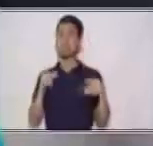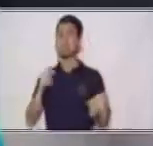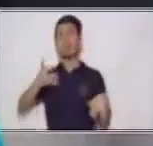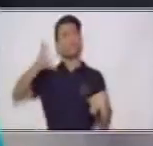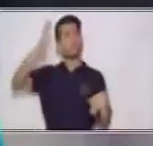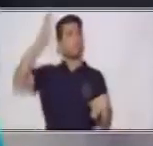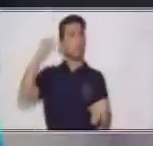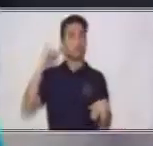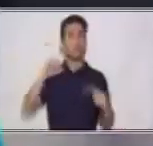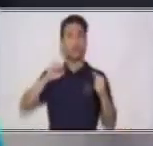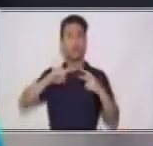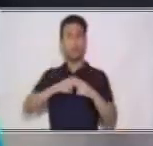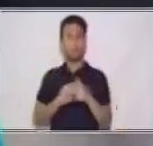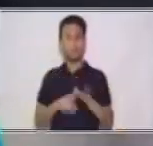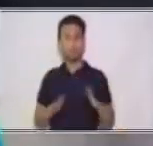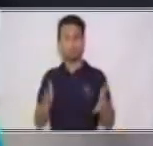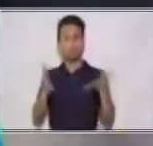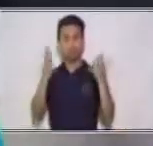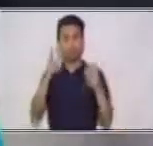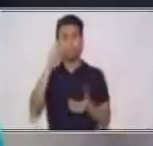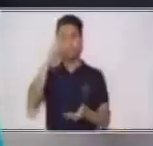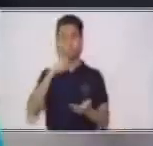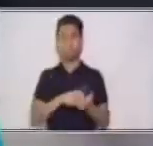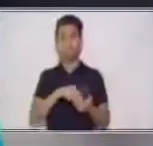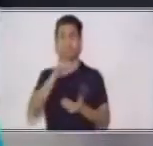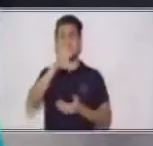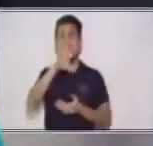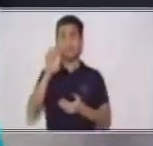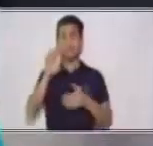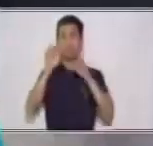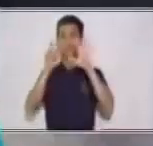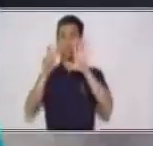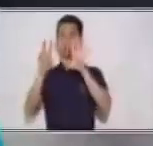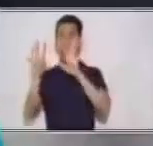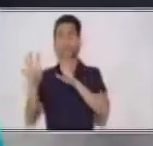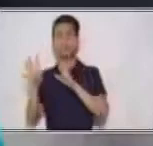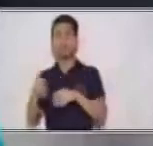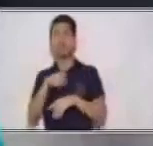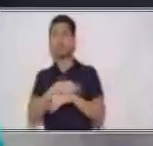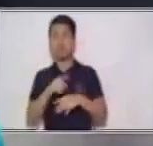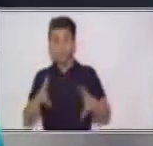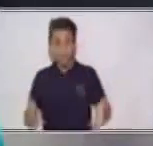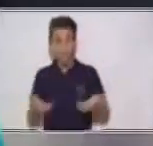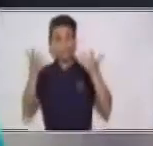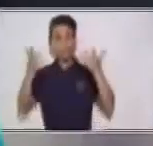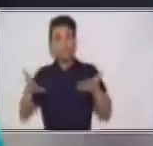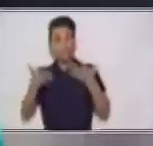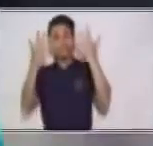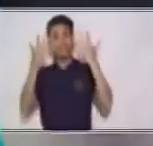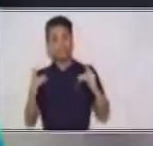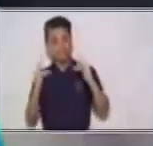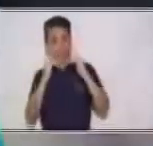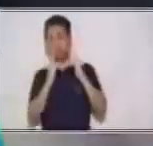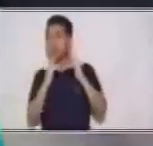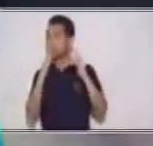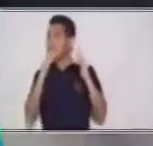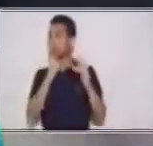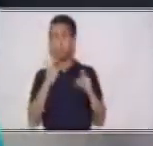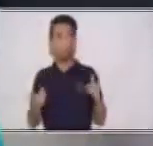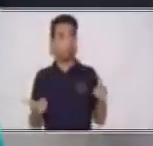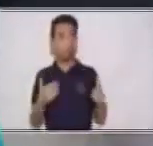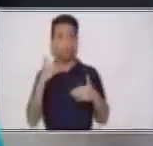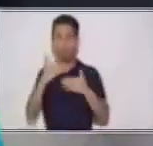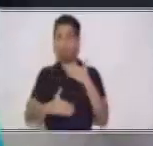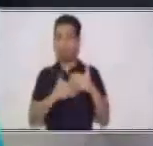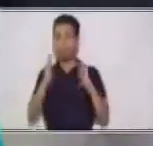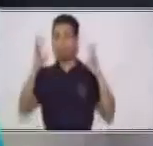en 1579 y desde esa fecha lo han tratado de reconstruir y simplemente no pueden, simplemente no se puede. Y